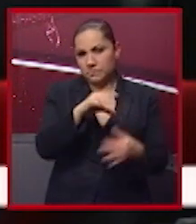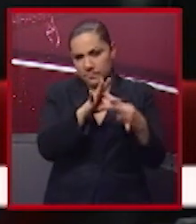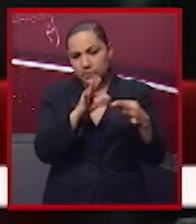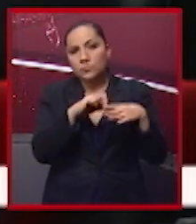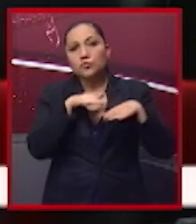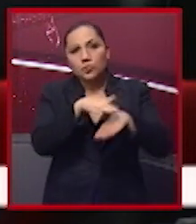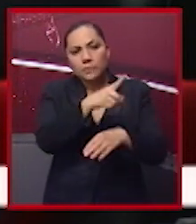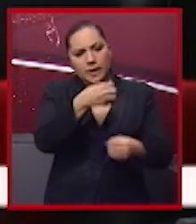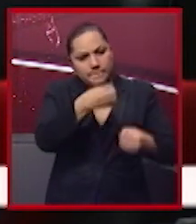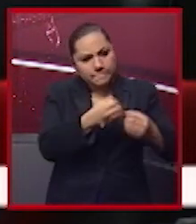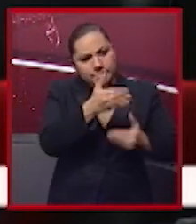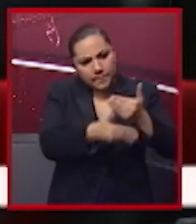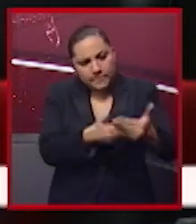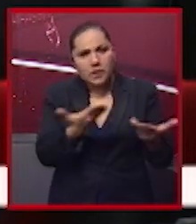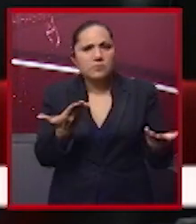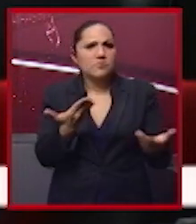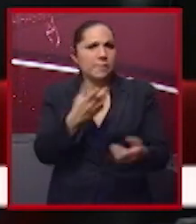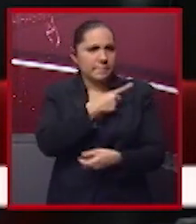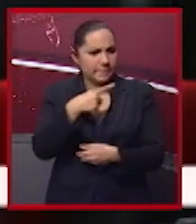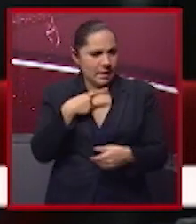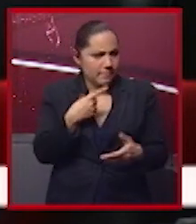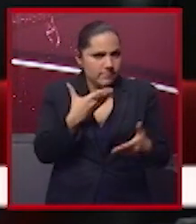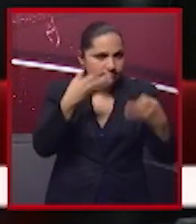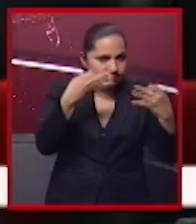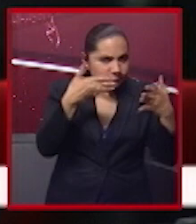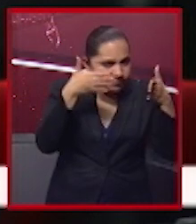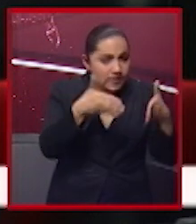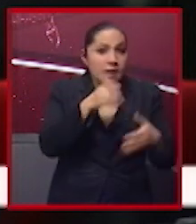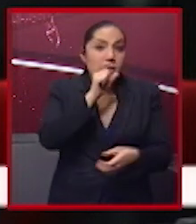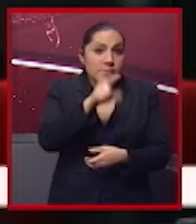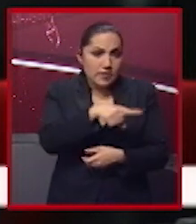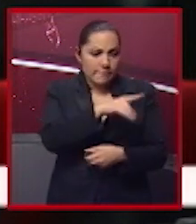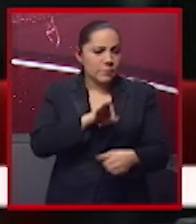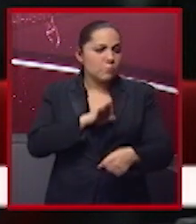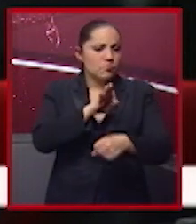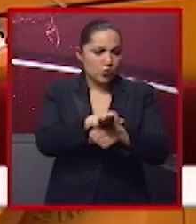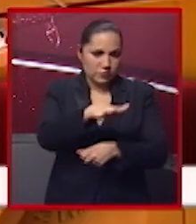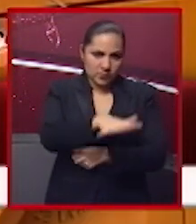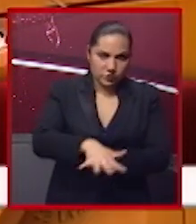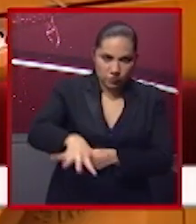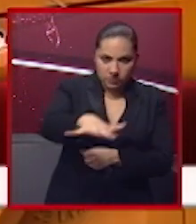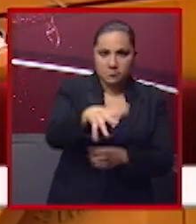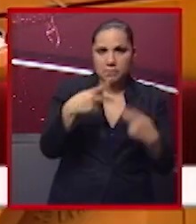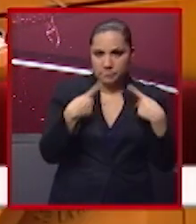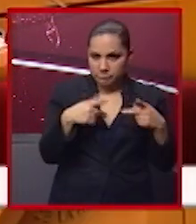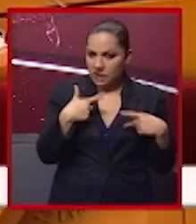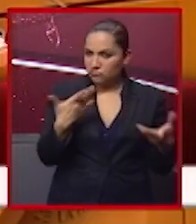articulación en materia de protección civil y el marco legal para combatir la desaparición forzada.